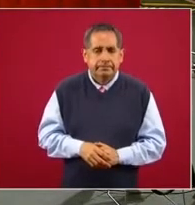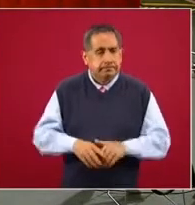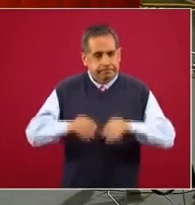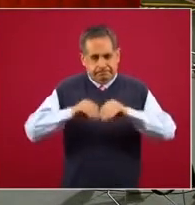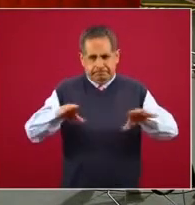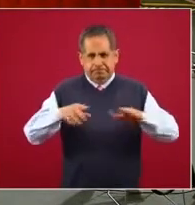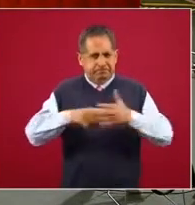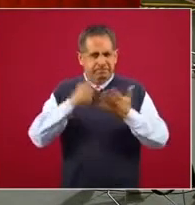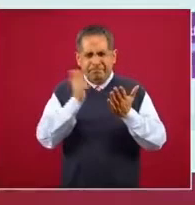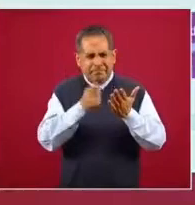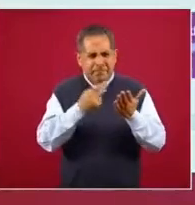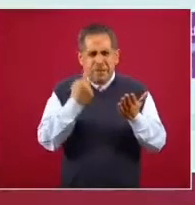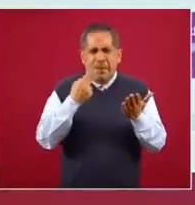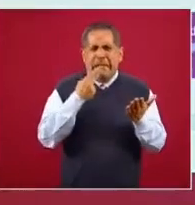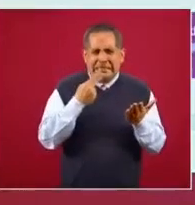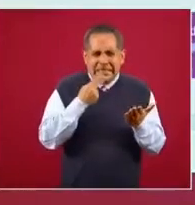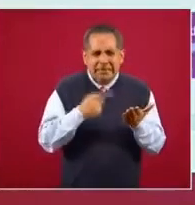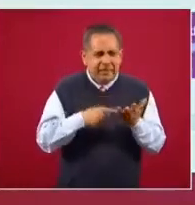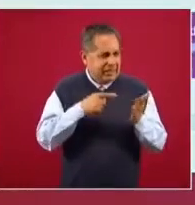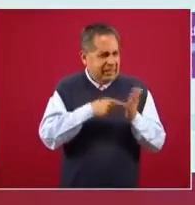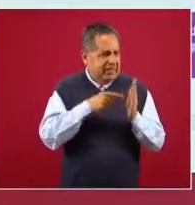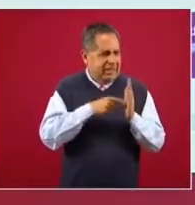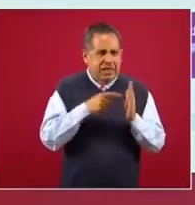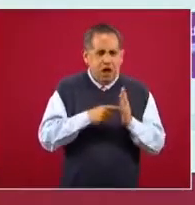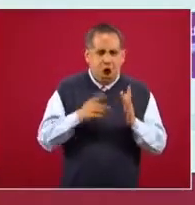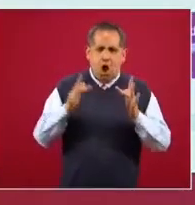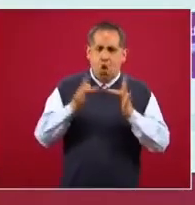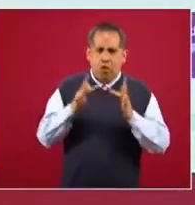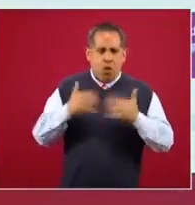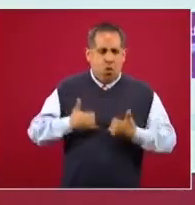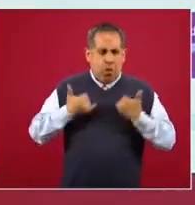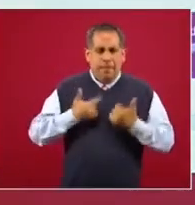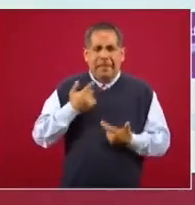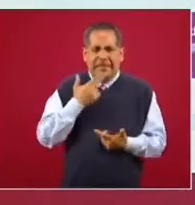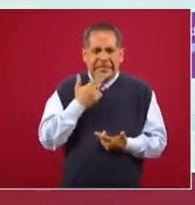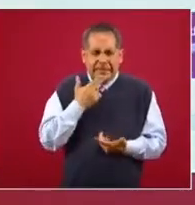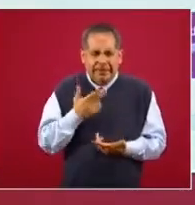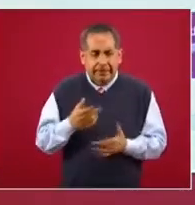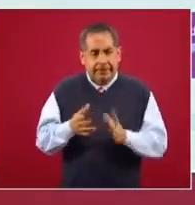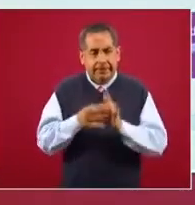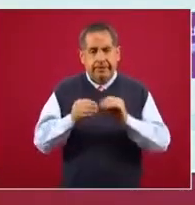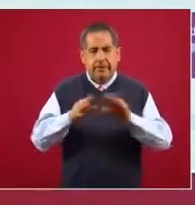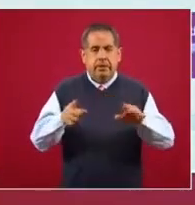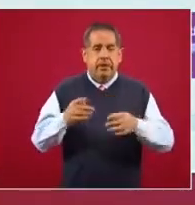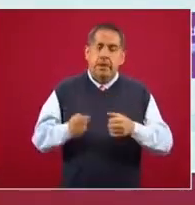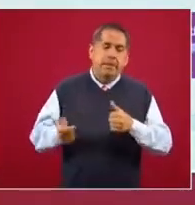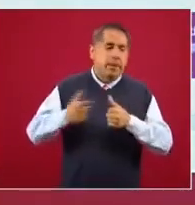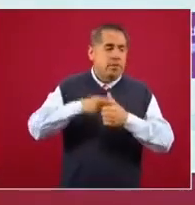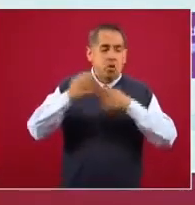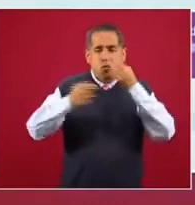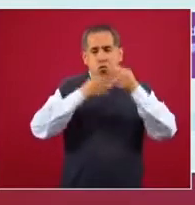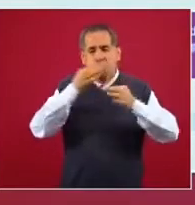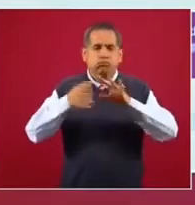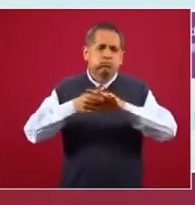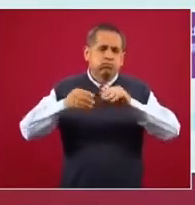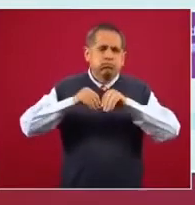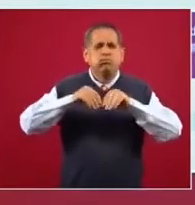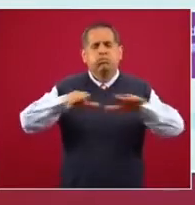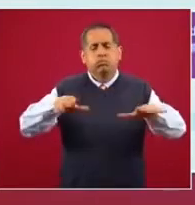Compartirles un poco de cómo funciona esta Red Nacional de Atención Juvenil. La primera etapa fue sacar una convocatoria